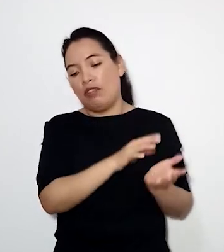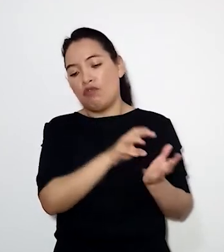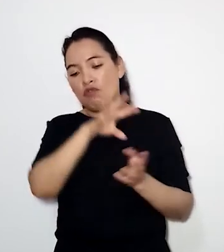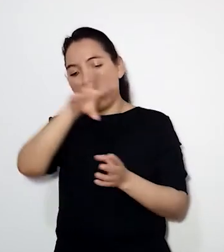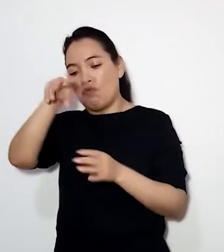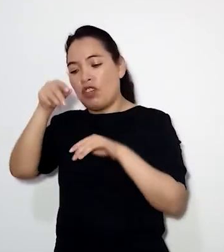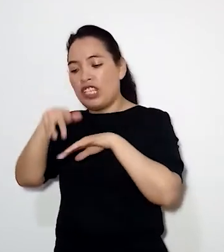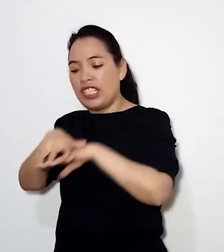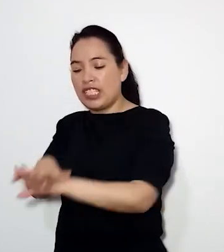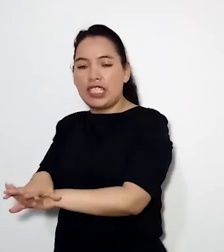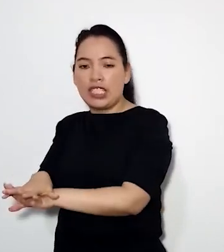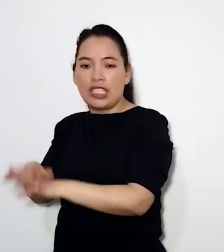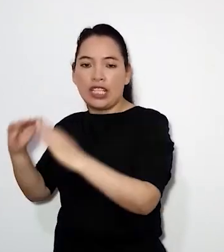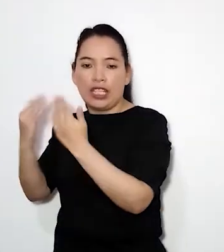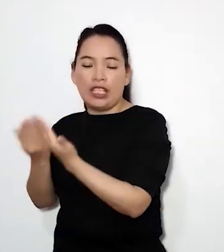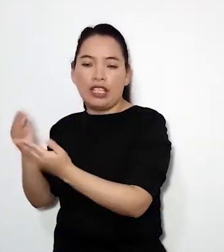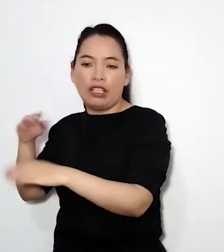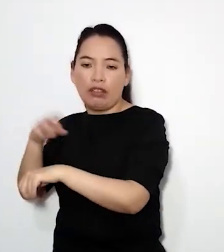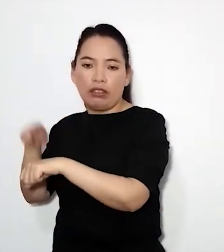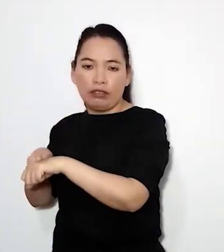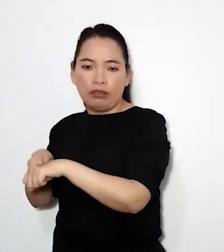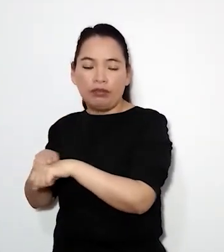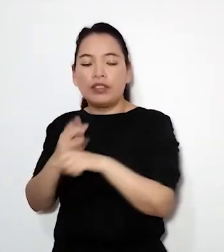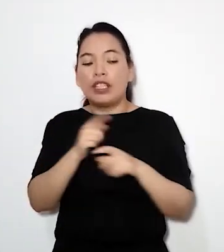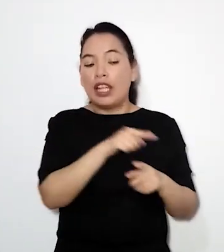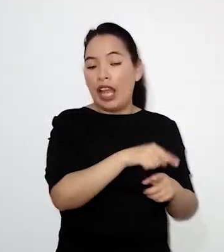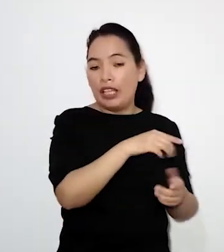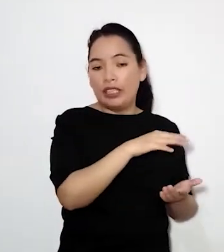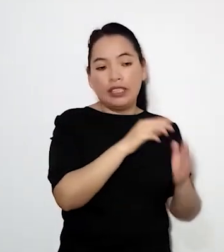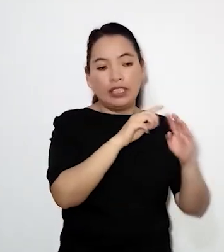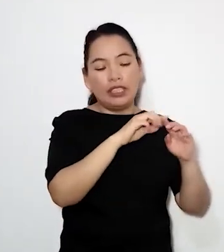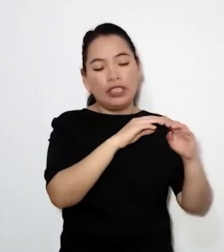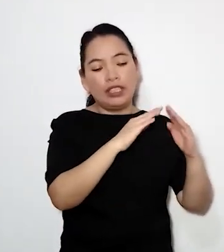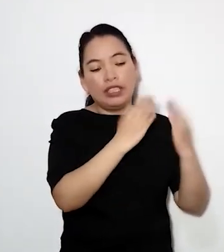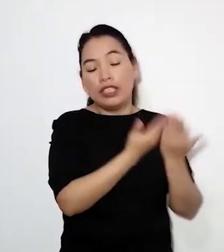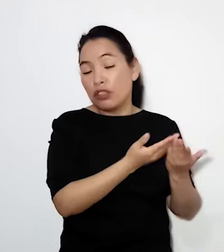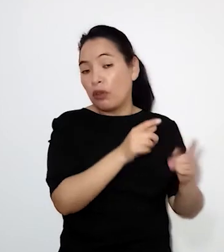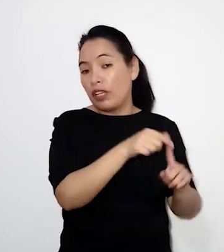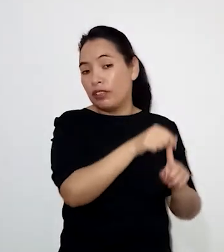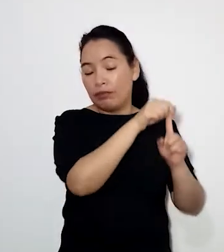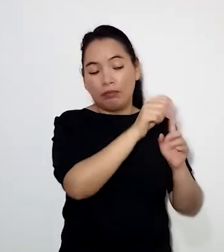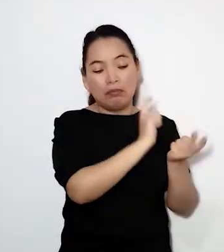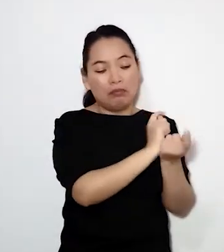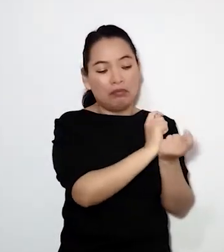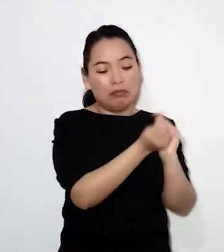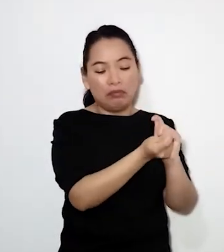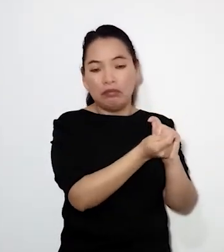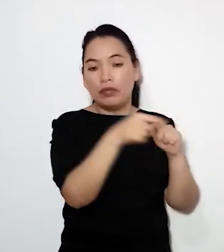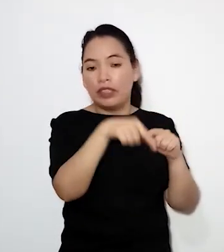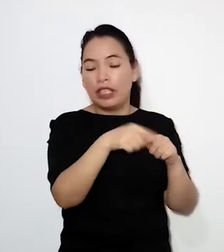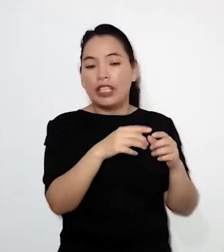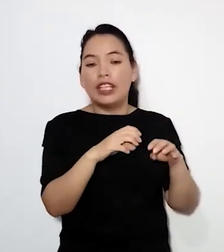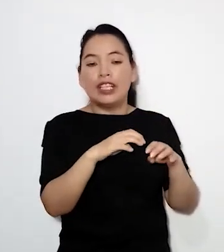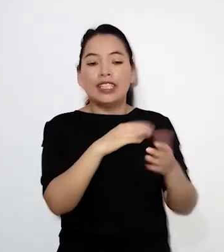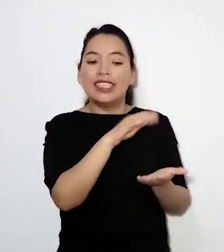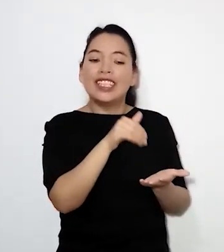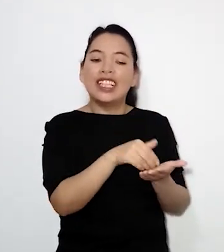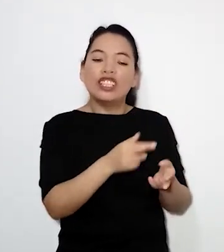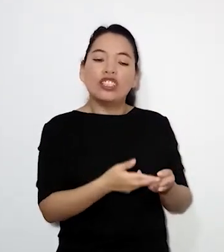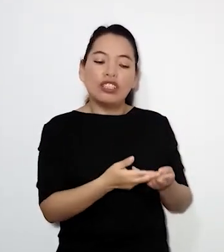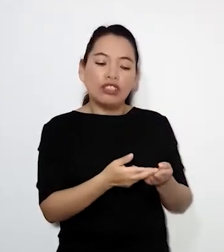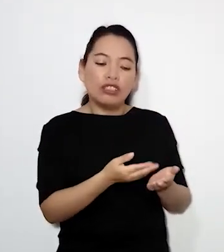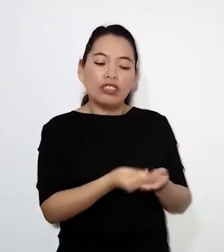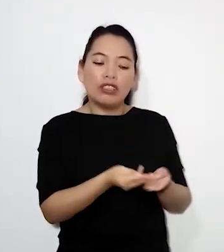recursos las escuelas especiales se transforman en centros de recursos, ¿no? Es el caso, por ejemplo, de los